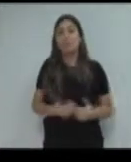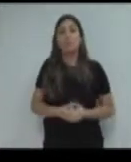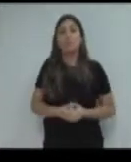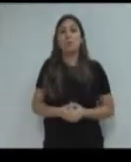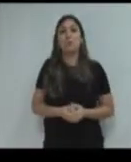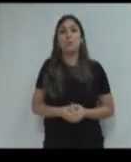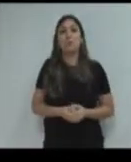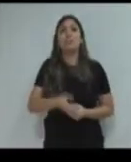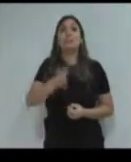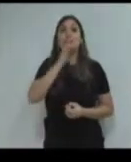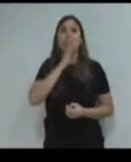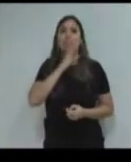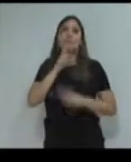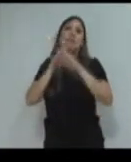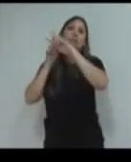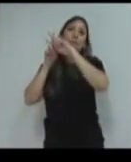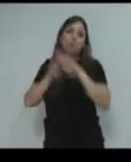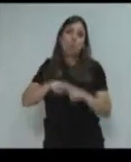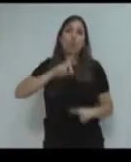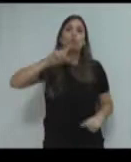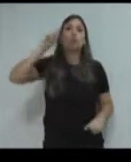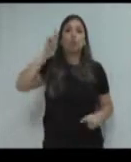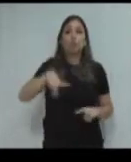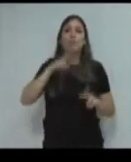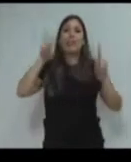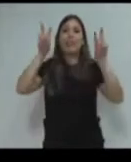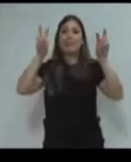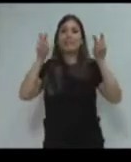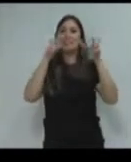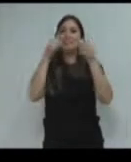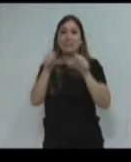viene el revisar todo el etiquetado.